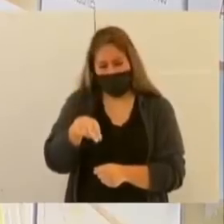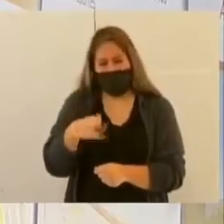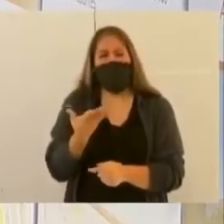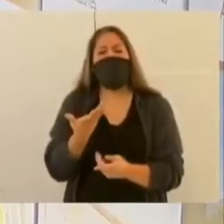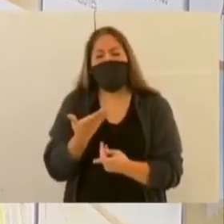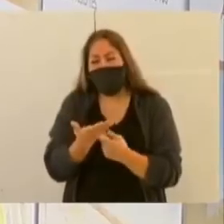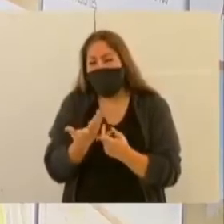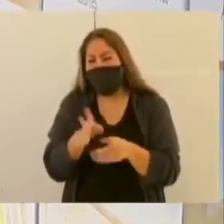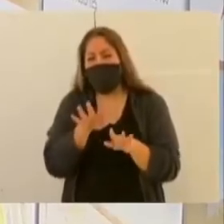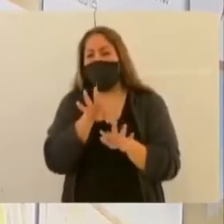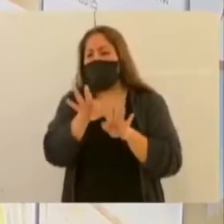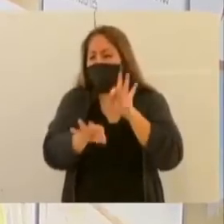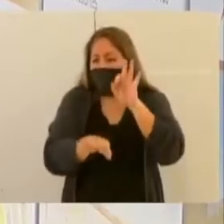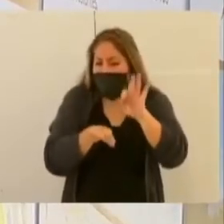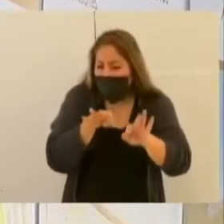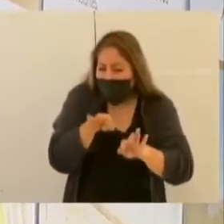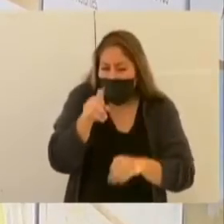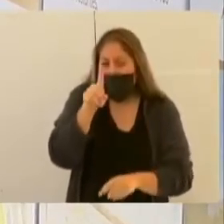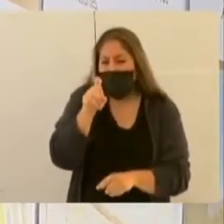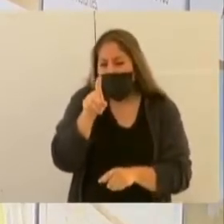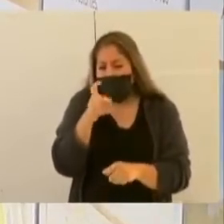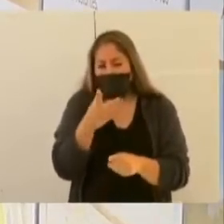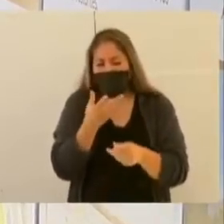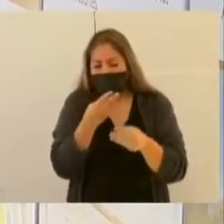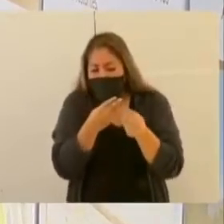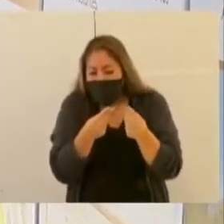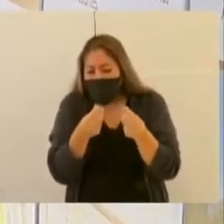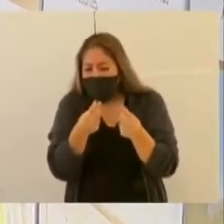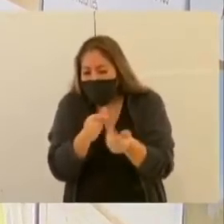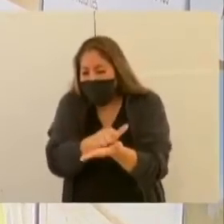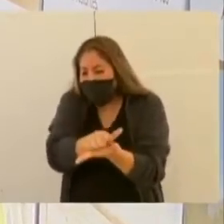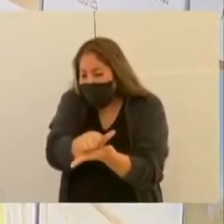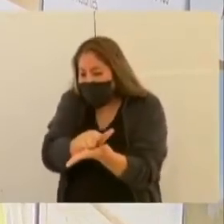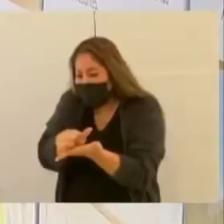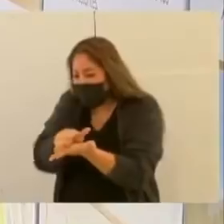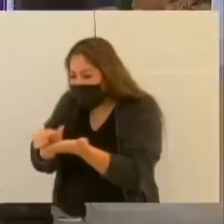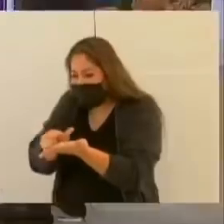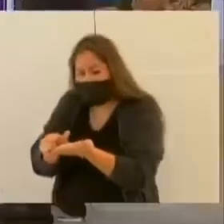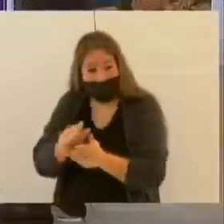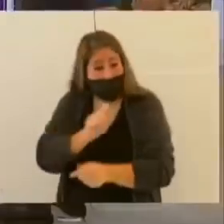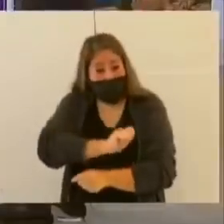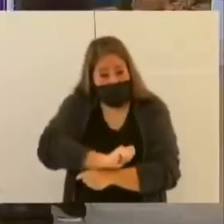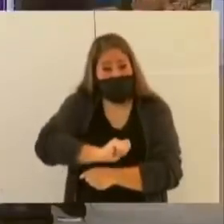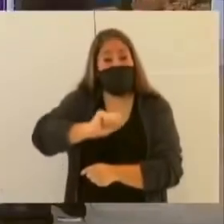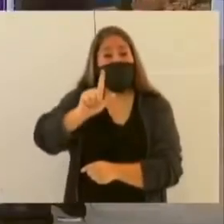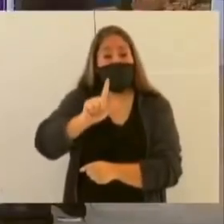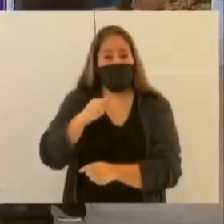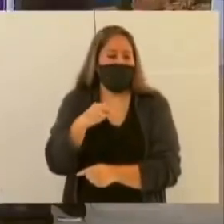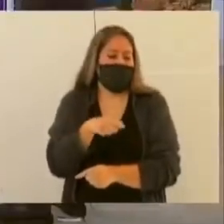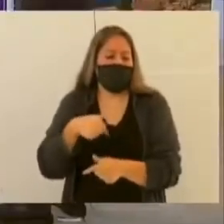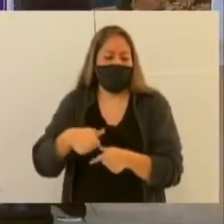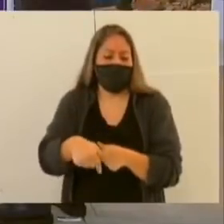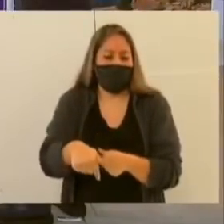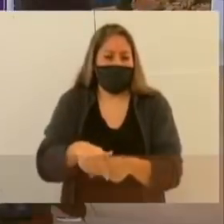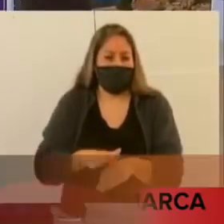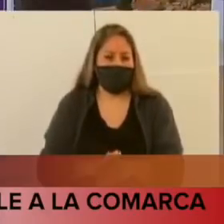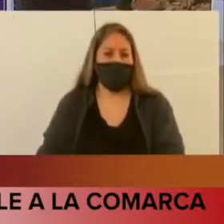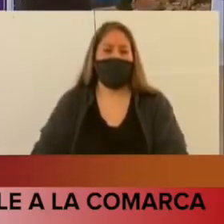tratada, potabilizada, con procedimientos convencionales y por lo pronto